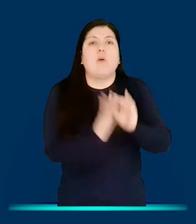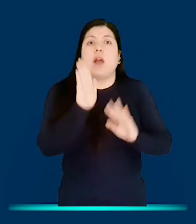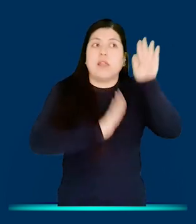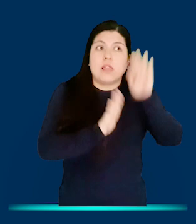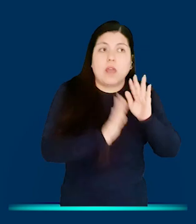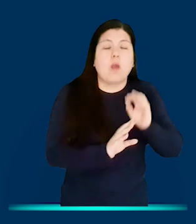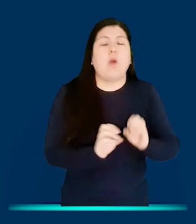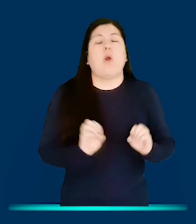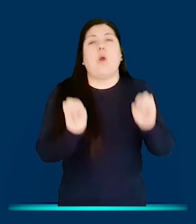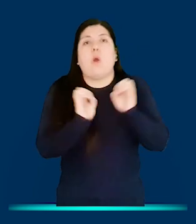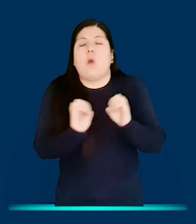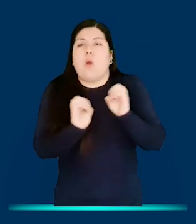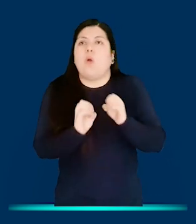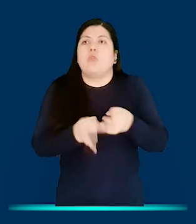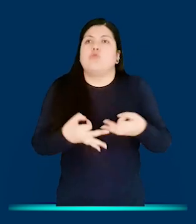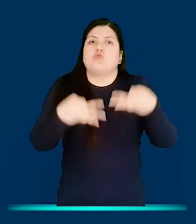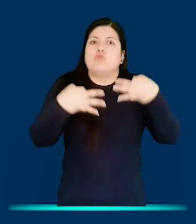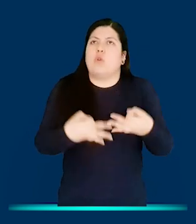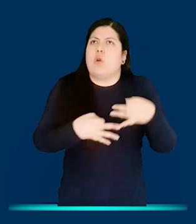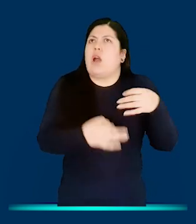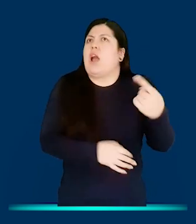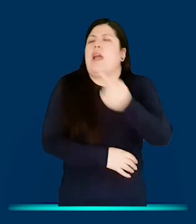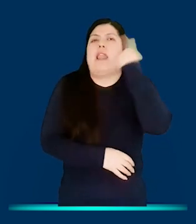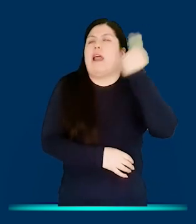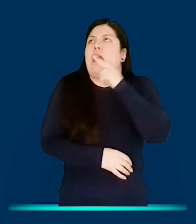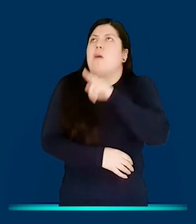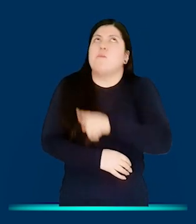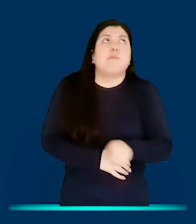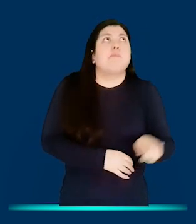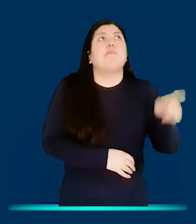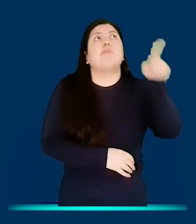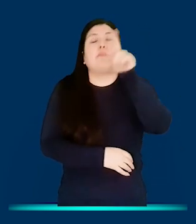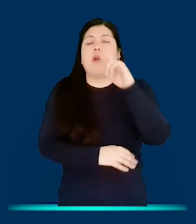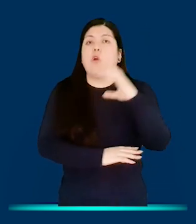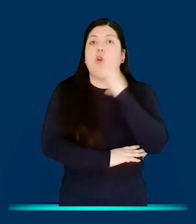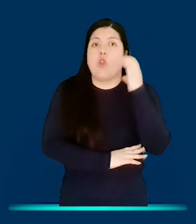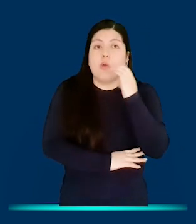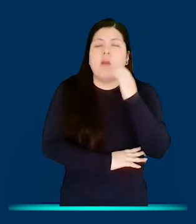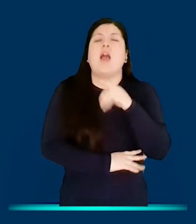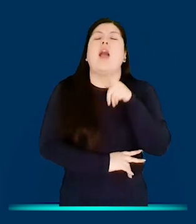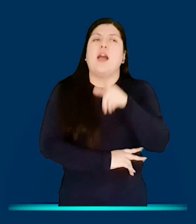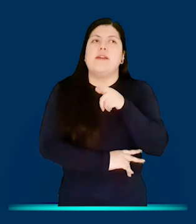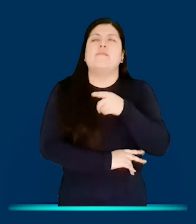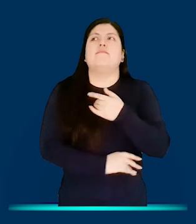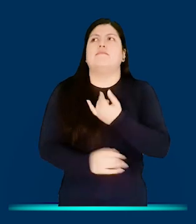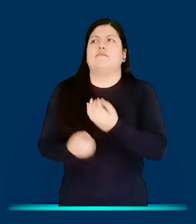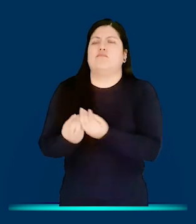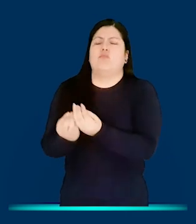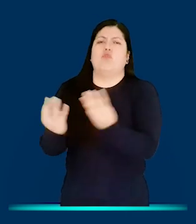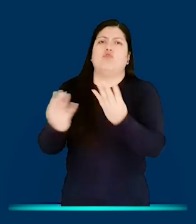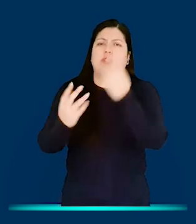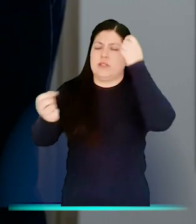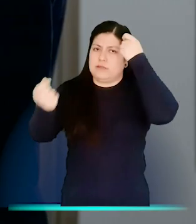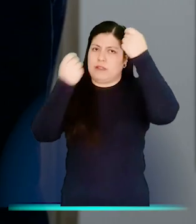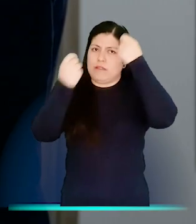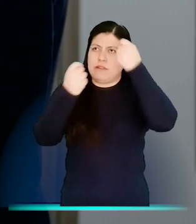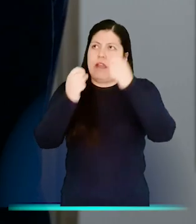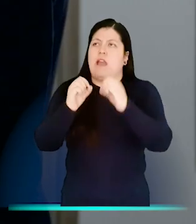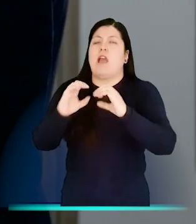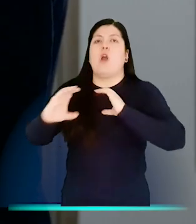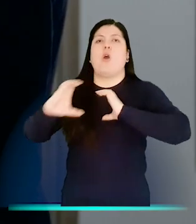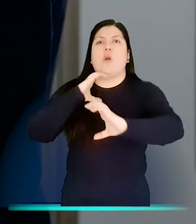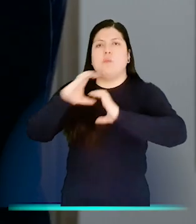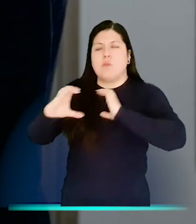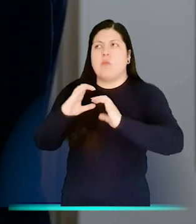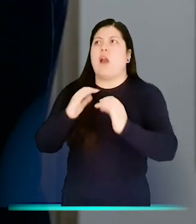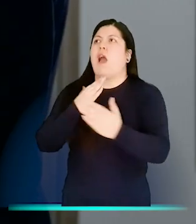tenga conocimiento de una situación que pueda atentar contra la seguridad de un candidato o, por ejemplo, si estamos hablando de seguridad en general de las